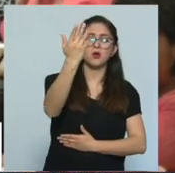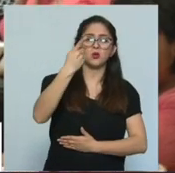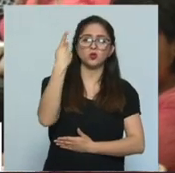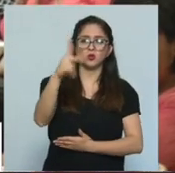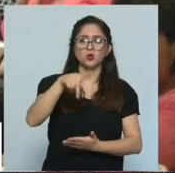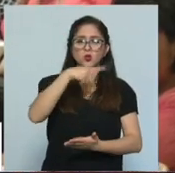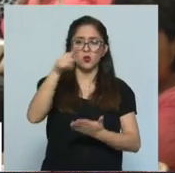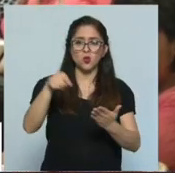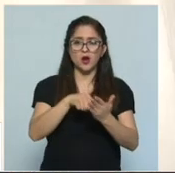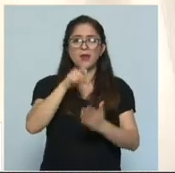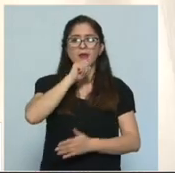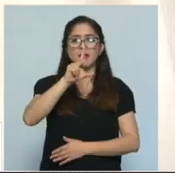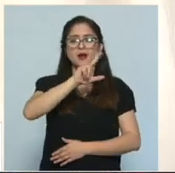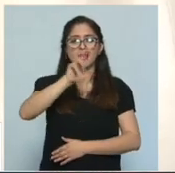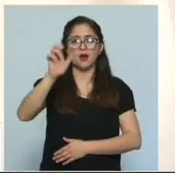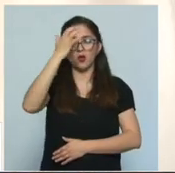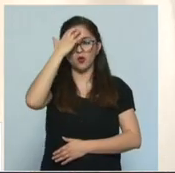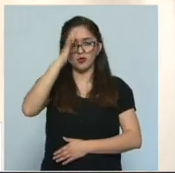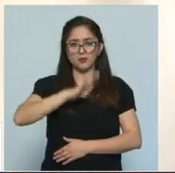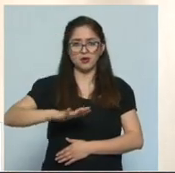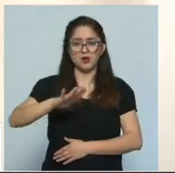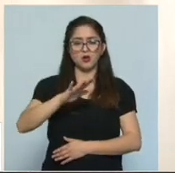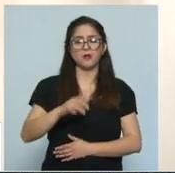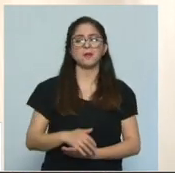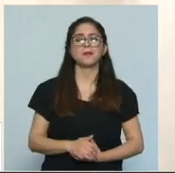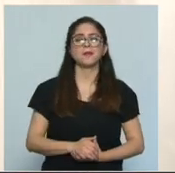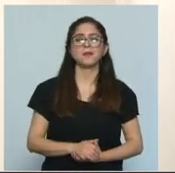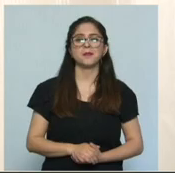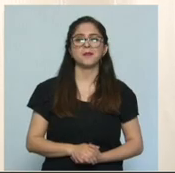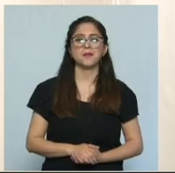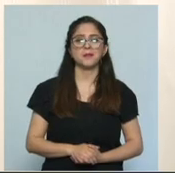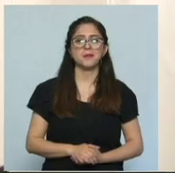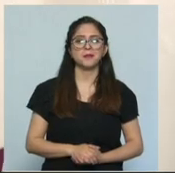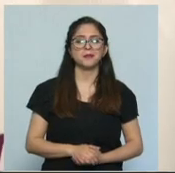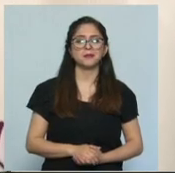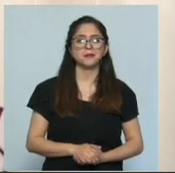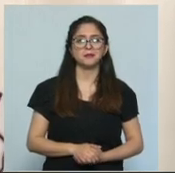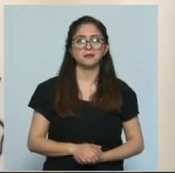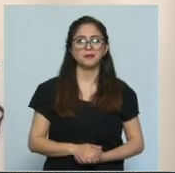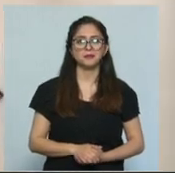reconocimiento social. Con imágenes de Joel Arias, Alberto Álvarez Santana, 21 Noticias.